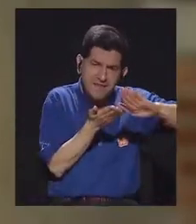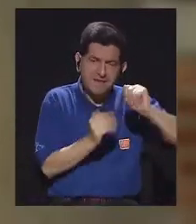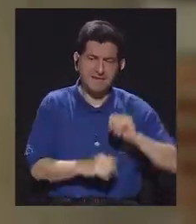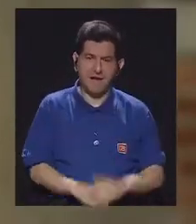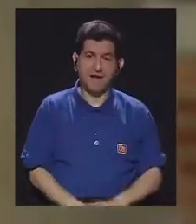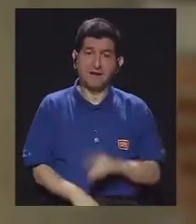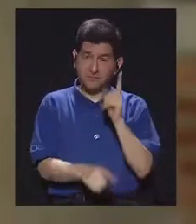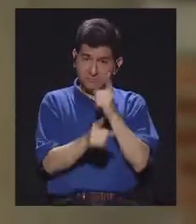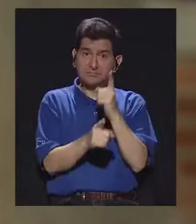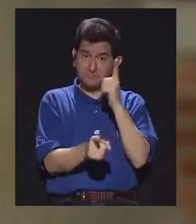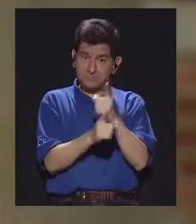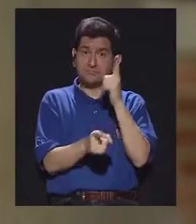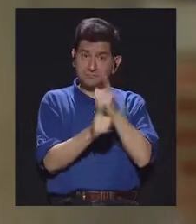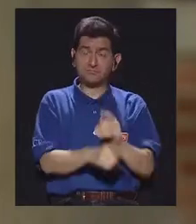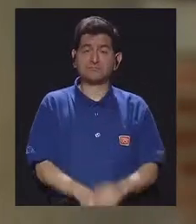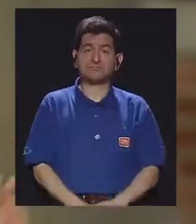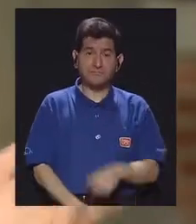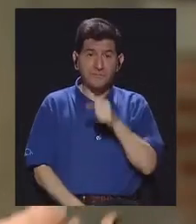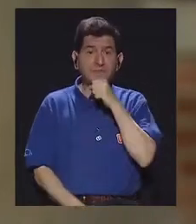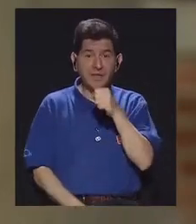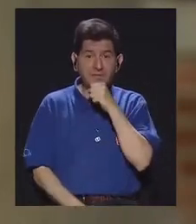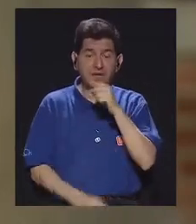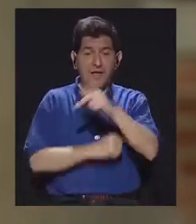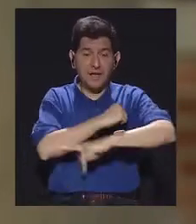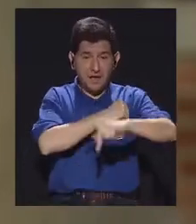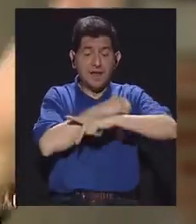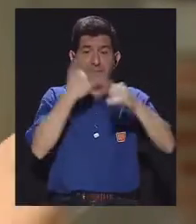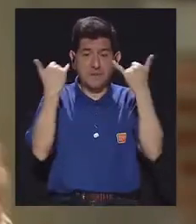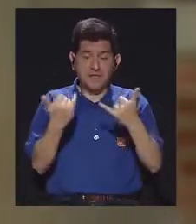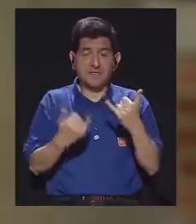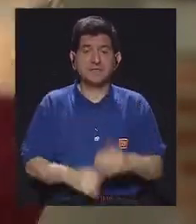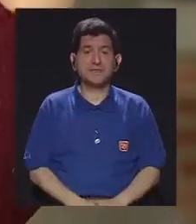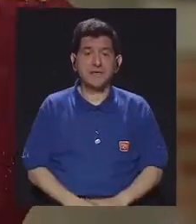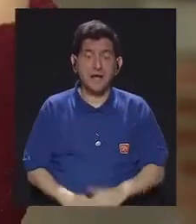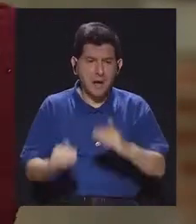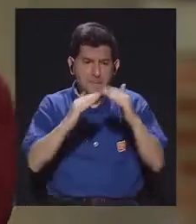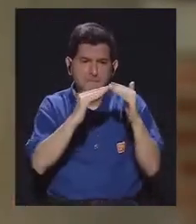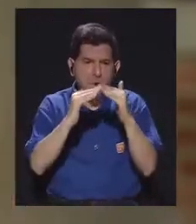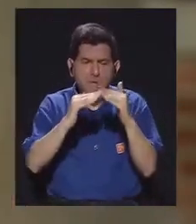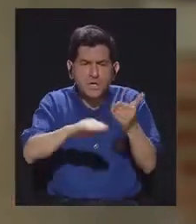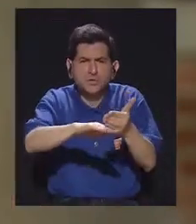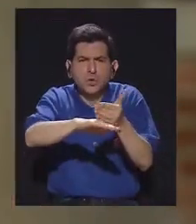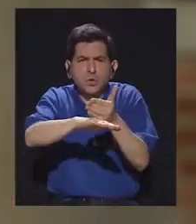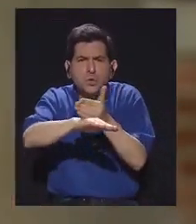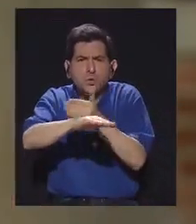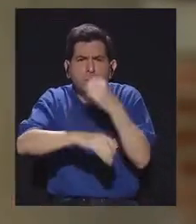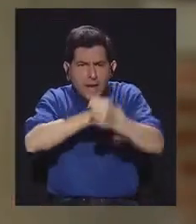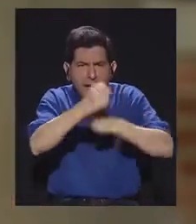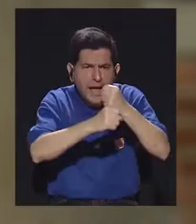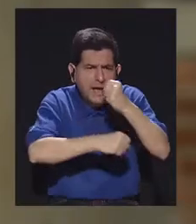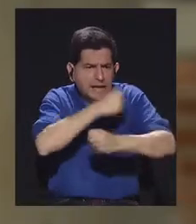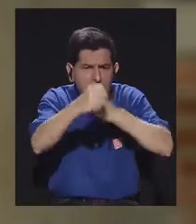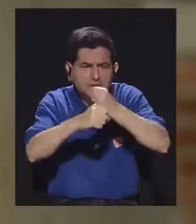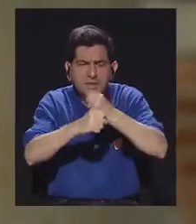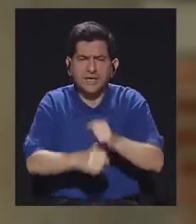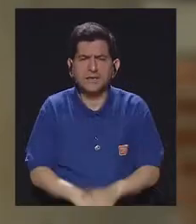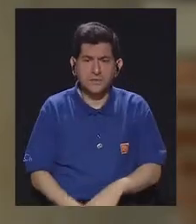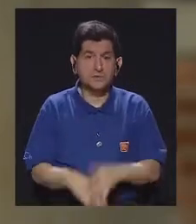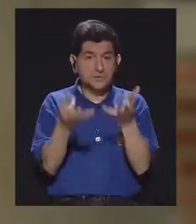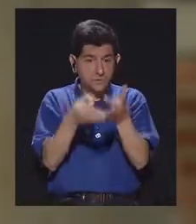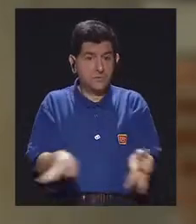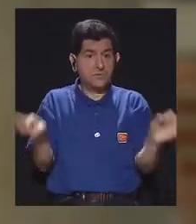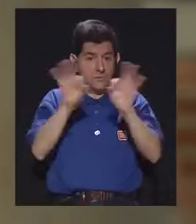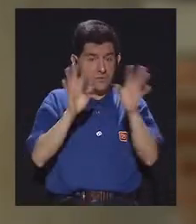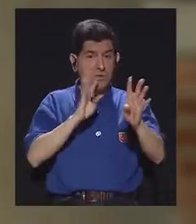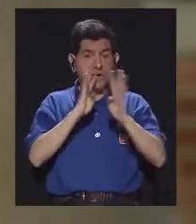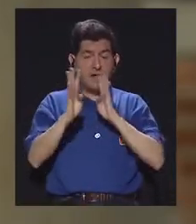Y efectivamente, ¿verdad? Estamos envejeciendo, nuestro país ya el bono demográfico ha ido avanzando. Y qué importante entonces hablar de esto,